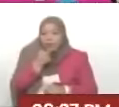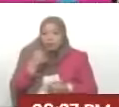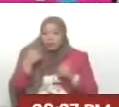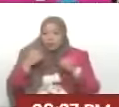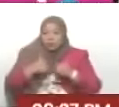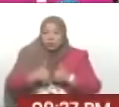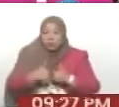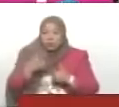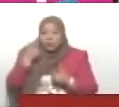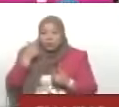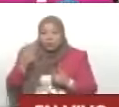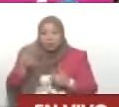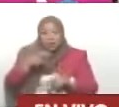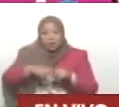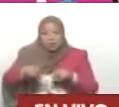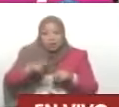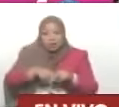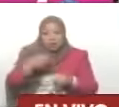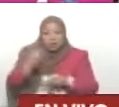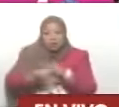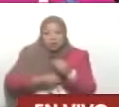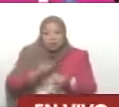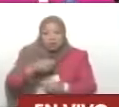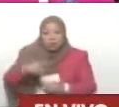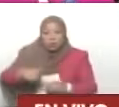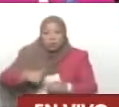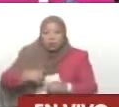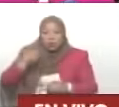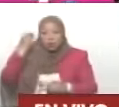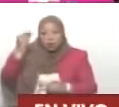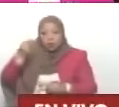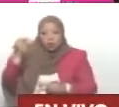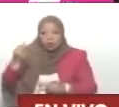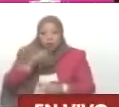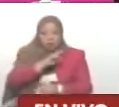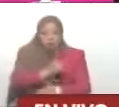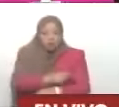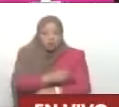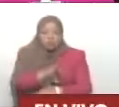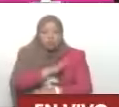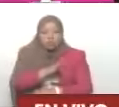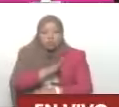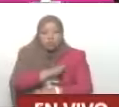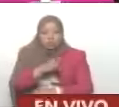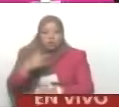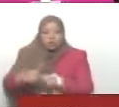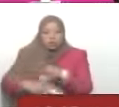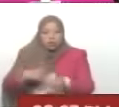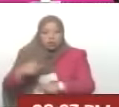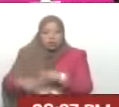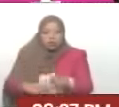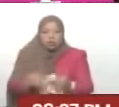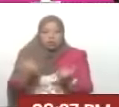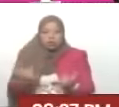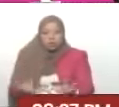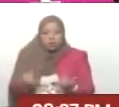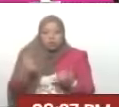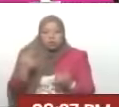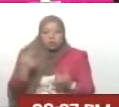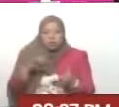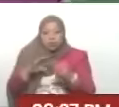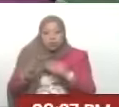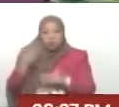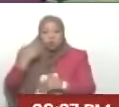Para que ustedes vean, solo hay que creer en la fuerza propia. Y esta generación, como yo